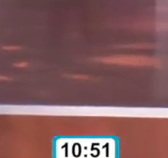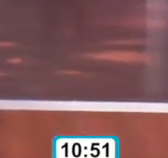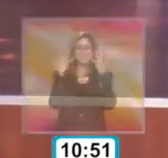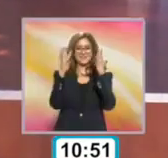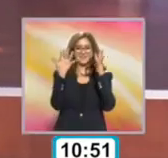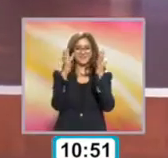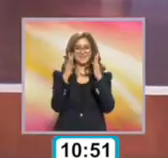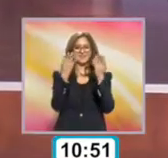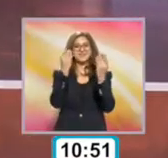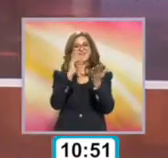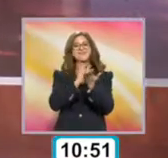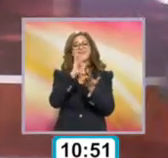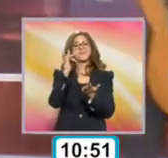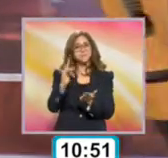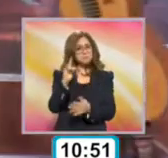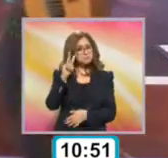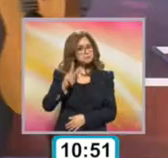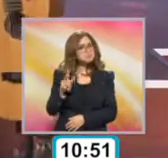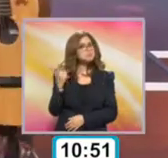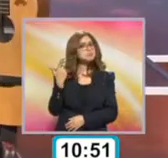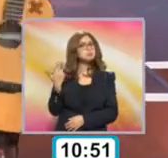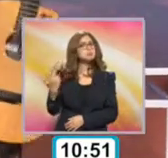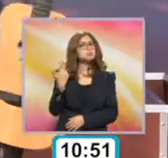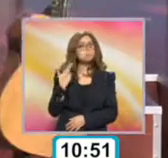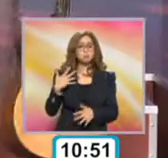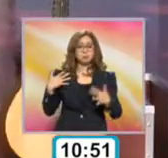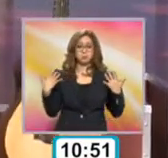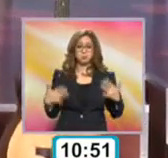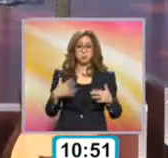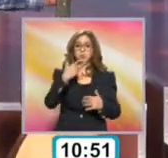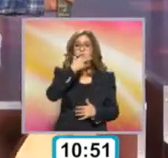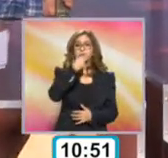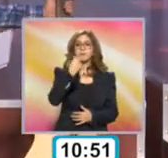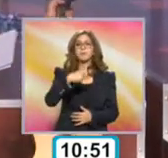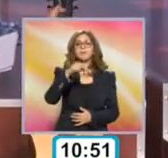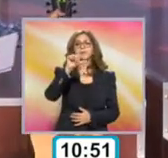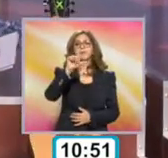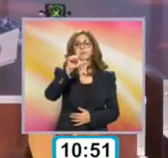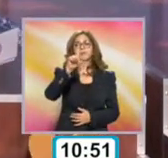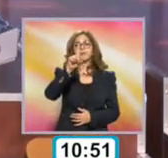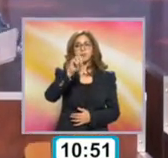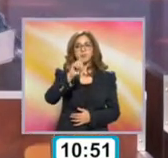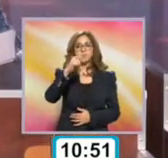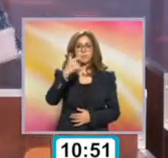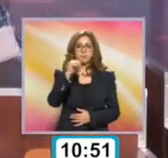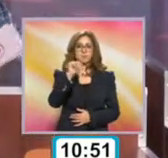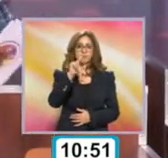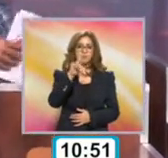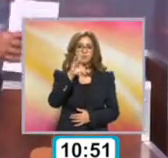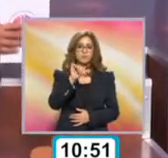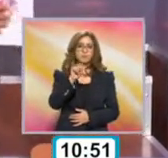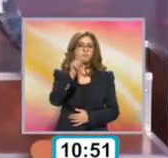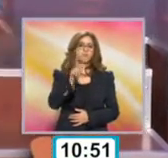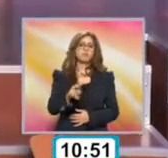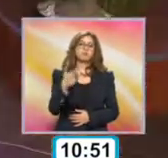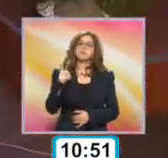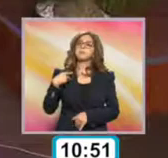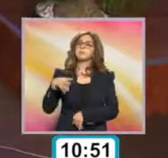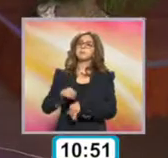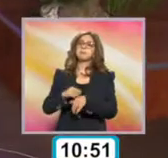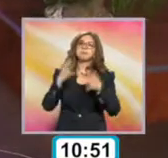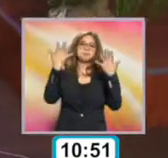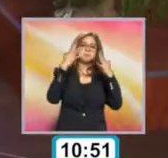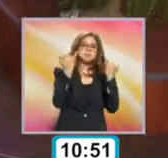Gracias. ¡Qué buenos ritmos, maestro Gracias. Aldo García! Permítame aplaudirle y saludarlo.